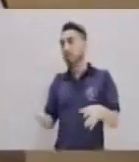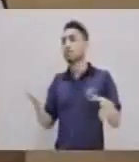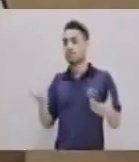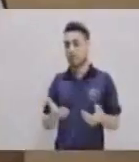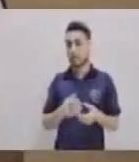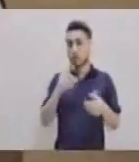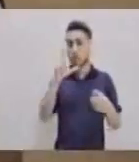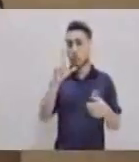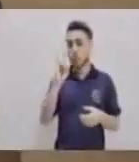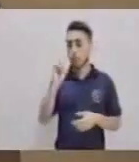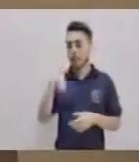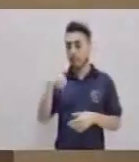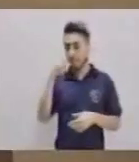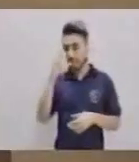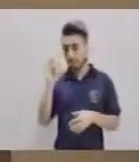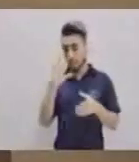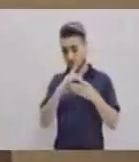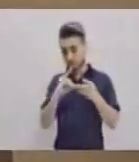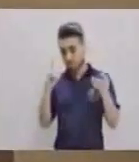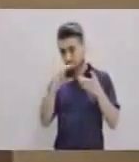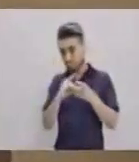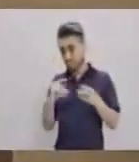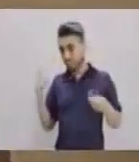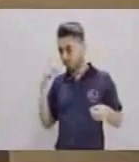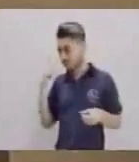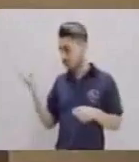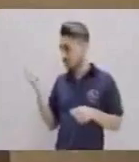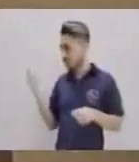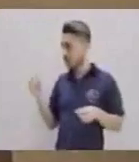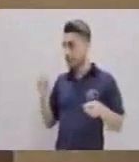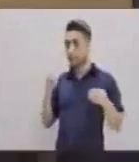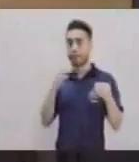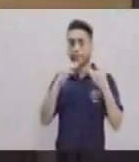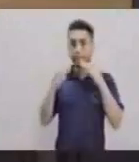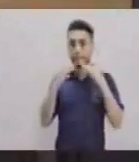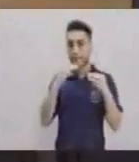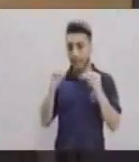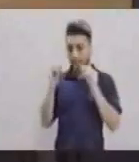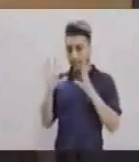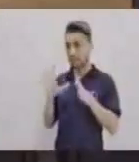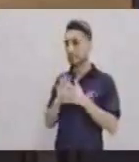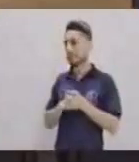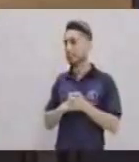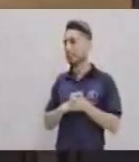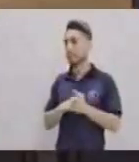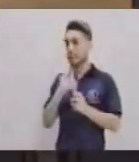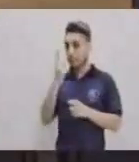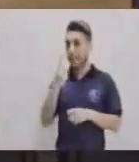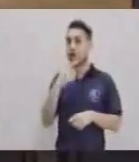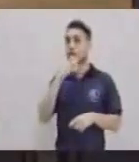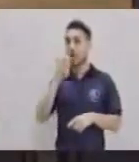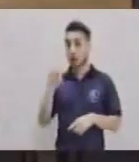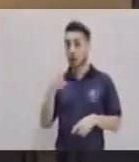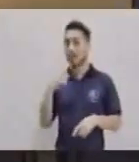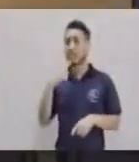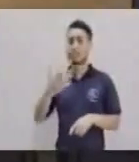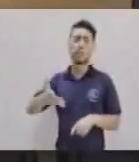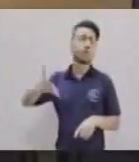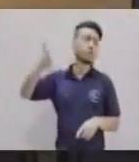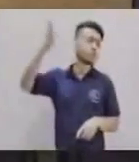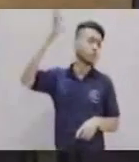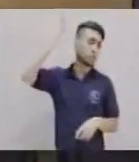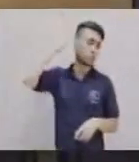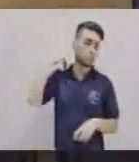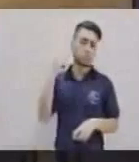El cuento se llama Namento, el saludo. En una ocasión, un